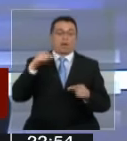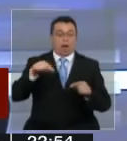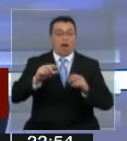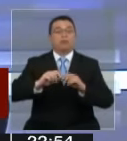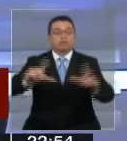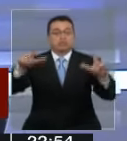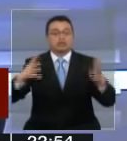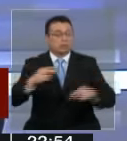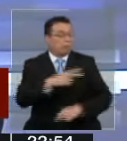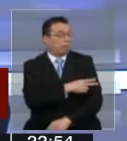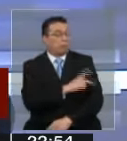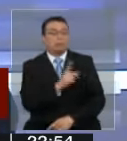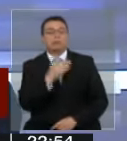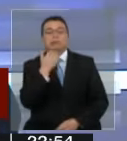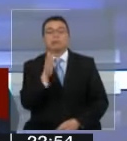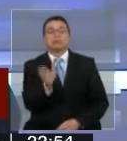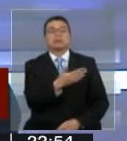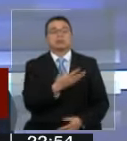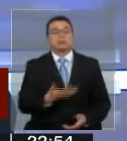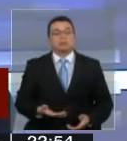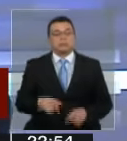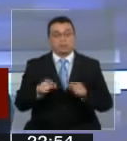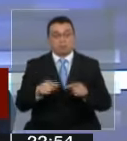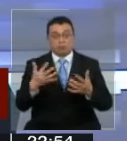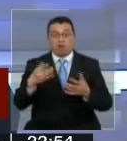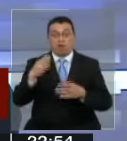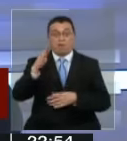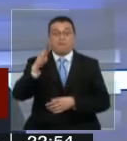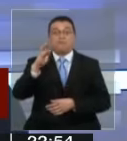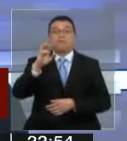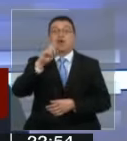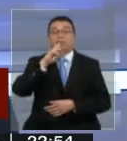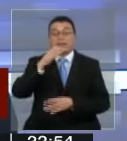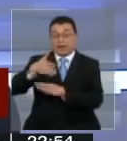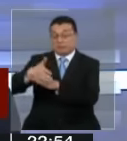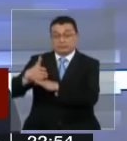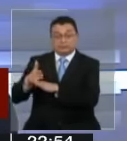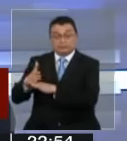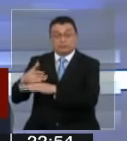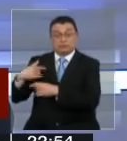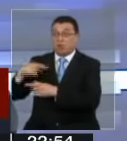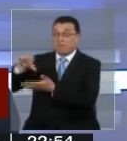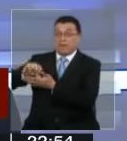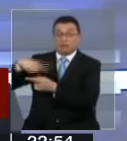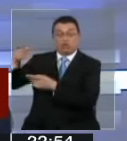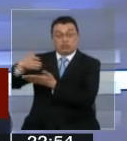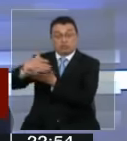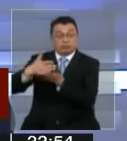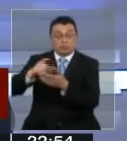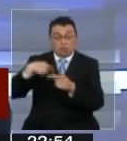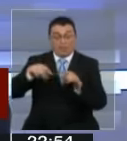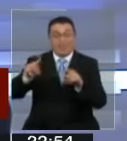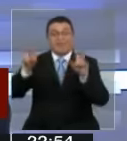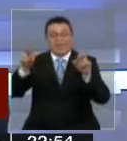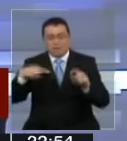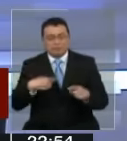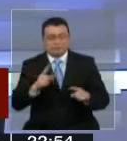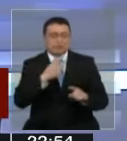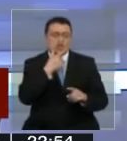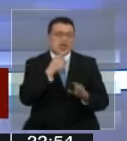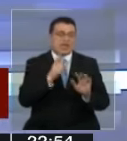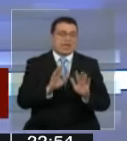Que puede afectar eventualmente a nuestra frontera, de alguna manera a nuestra seguridad nacional. Esto, te fijas, empieza a ser un tema que no queremos que sea un tema, pensando en